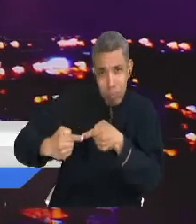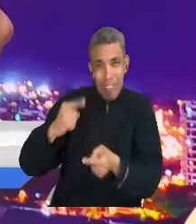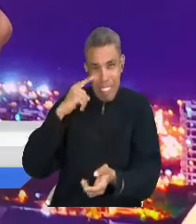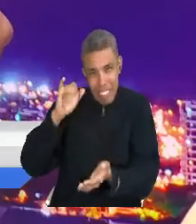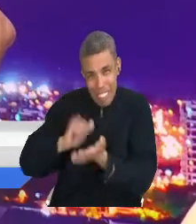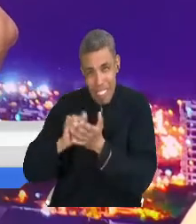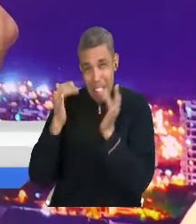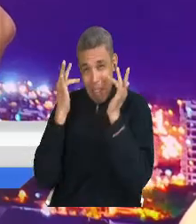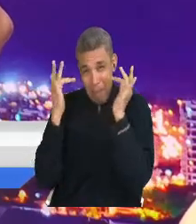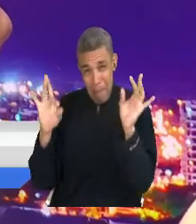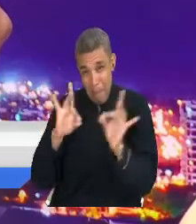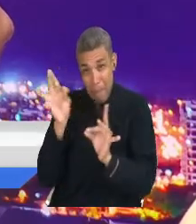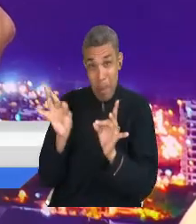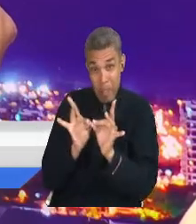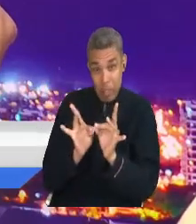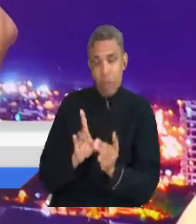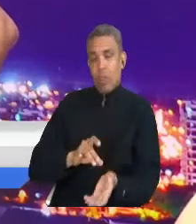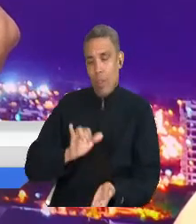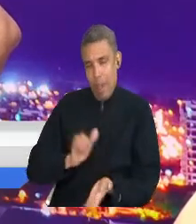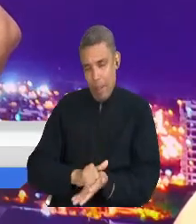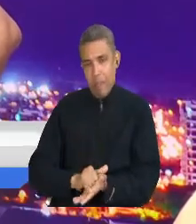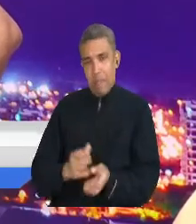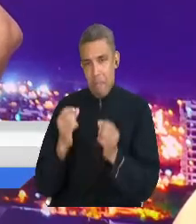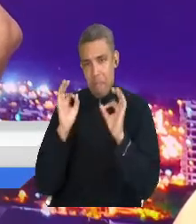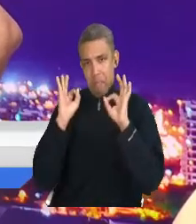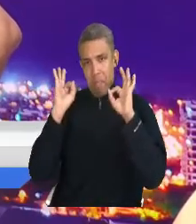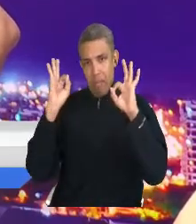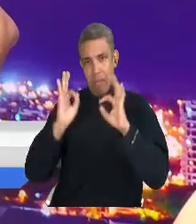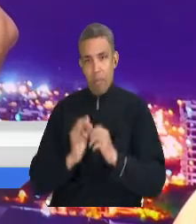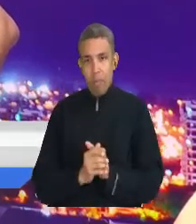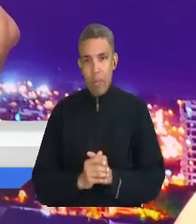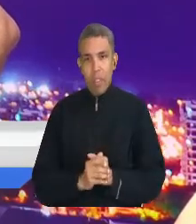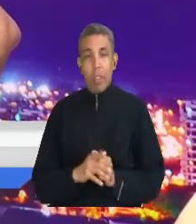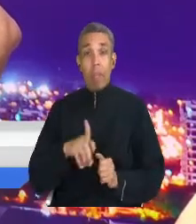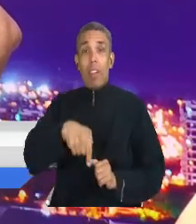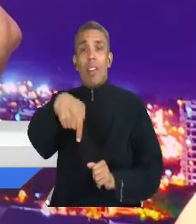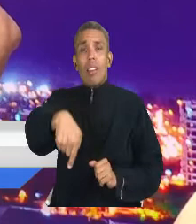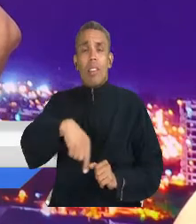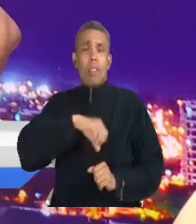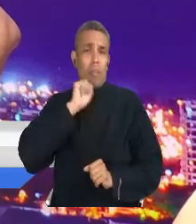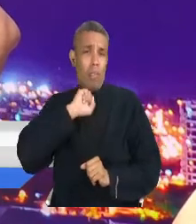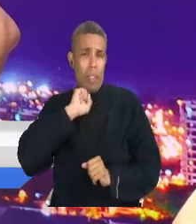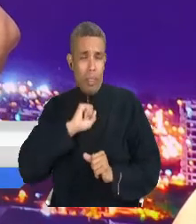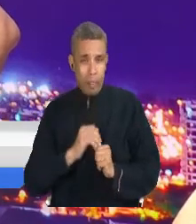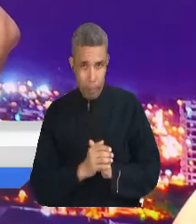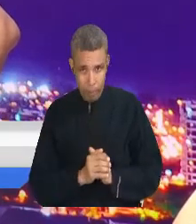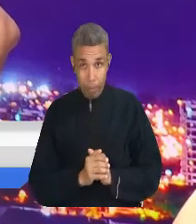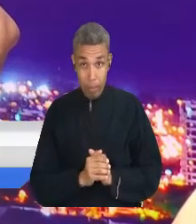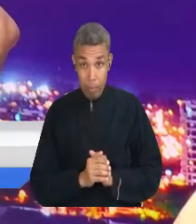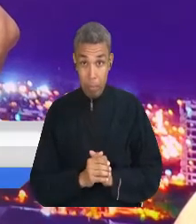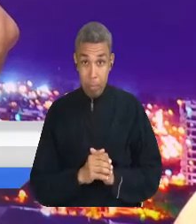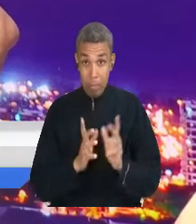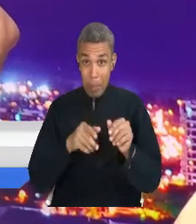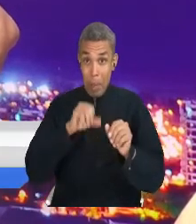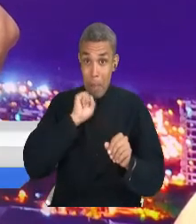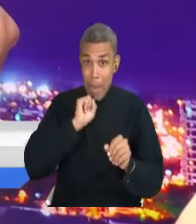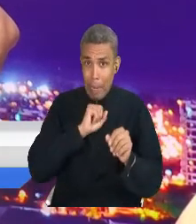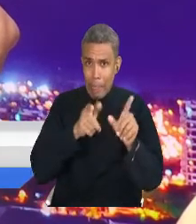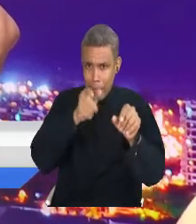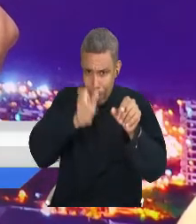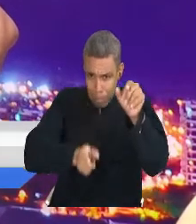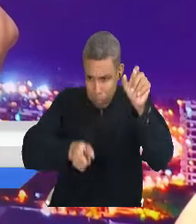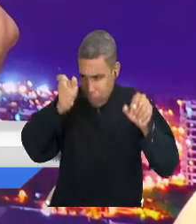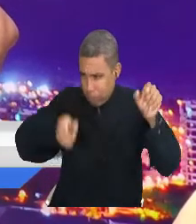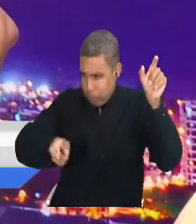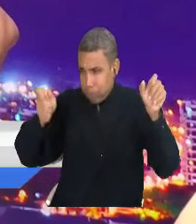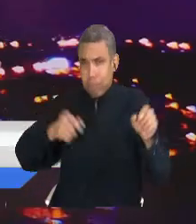Hay figuras en el festival y en Barranca Bermeja, don Arsenio Jaraba Garay, por ejemplo, también Bueno, pero, de allá, de